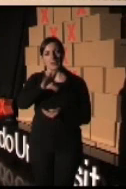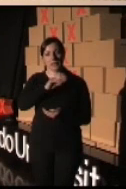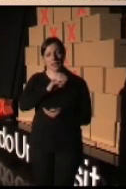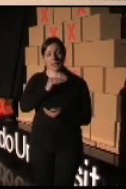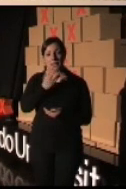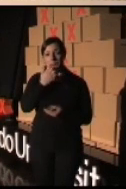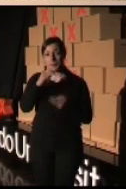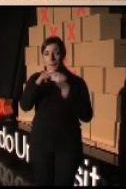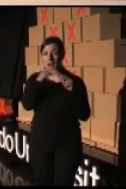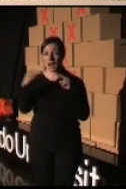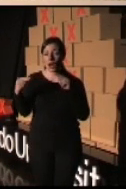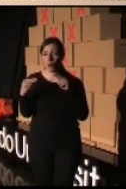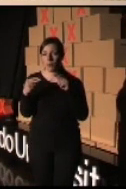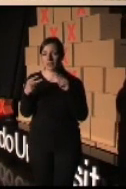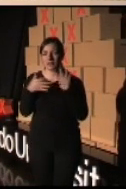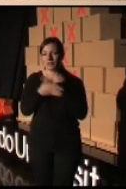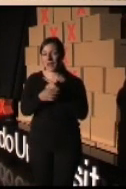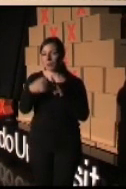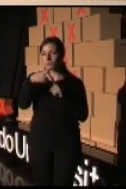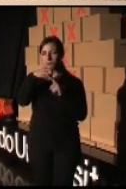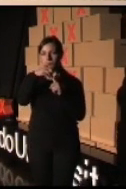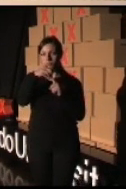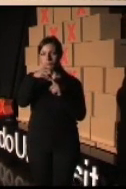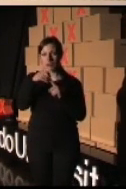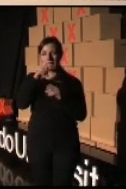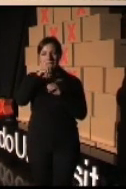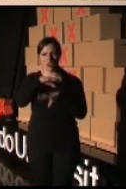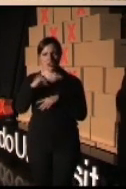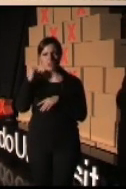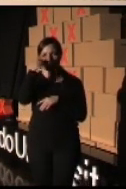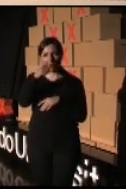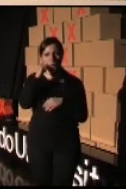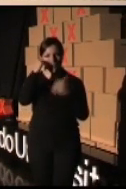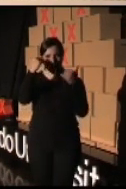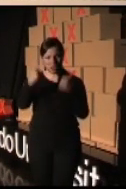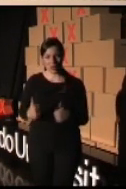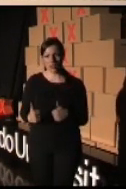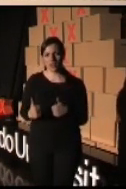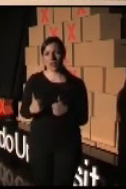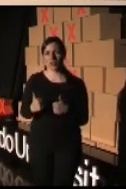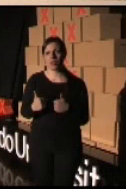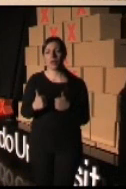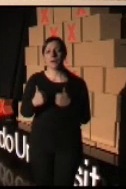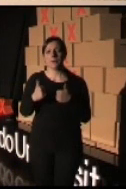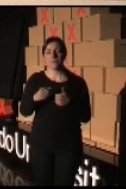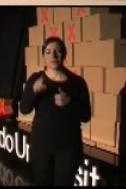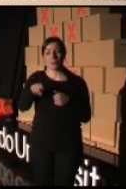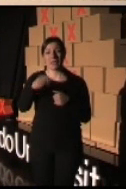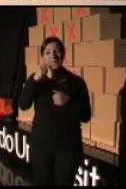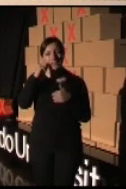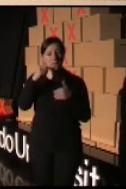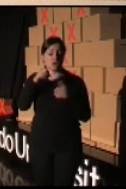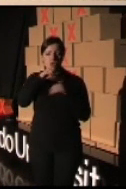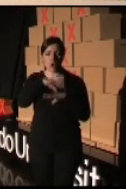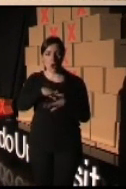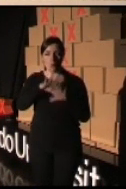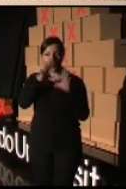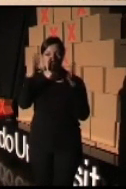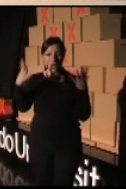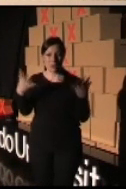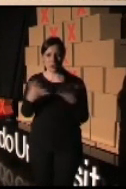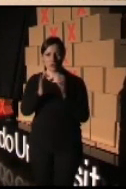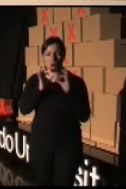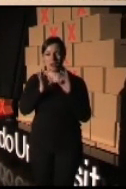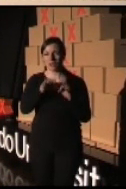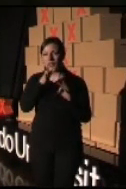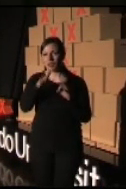genoma, es un verdadero hito en la historia, no de la humanidad, en la historia de la evolución biológica, sino en la historia del universo. Porque las estructuras que